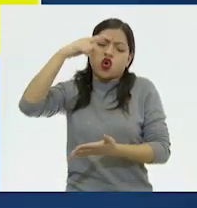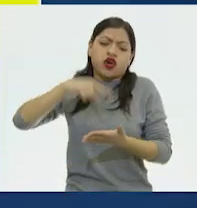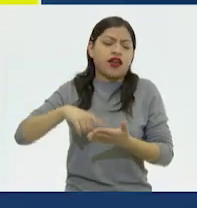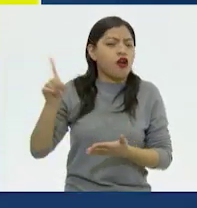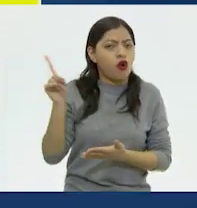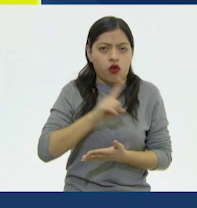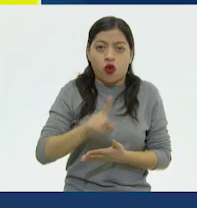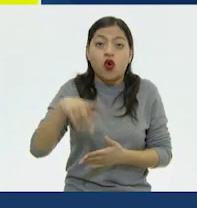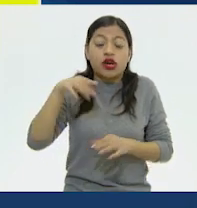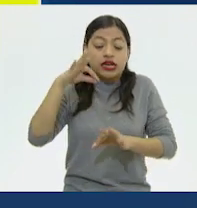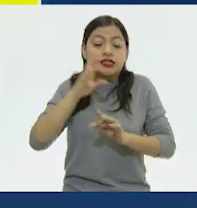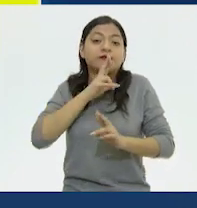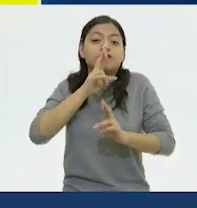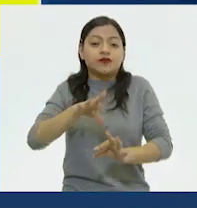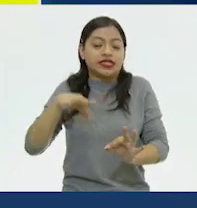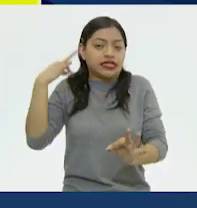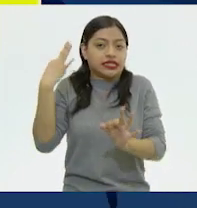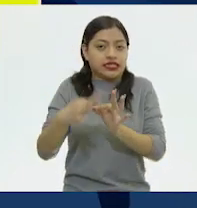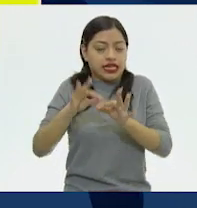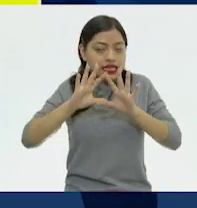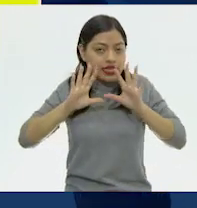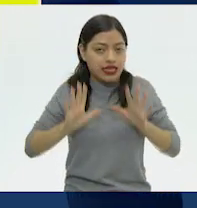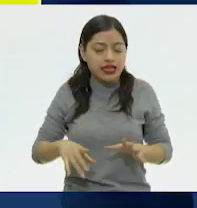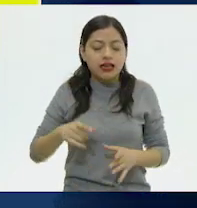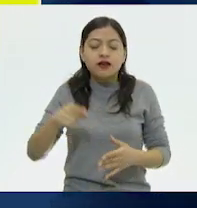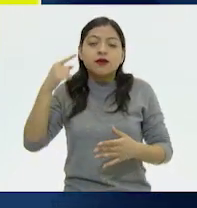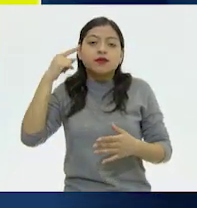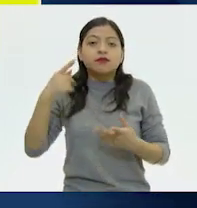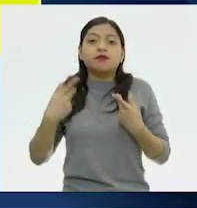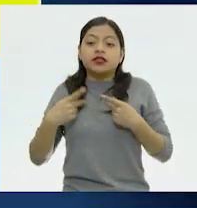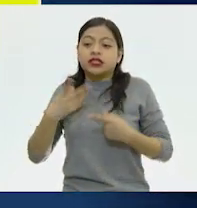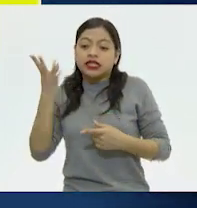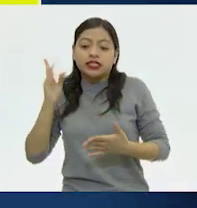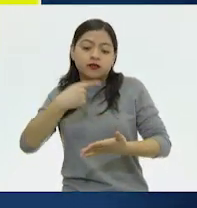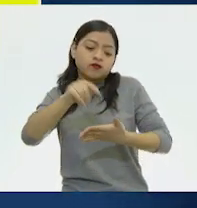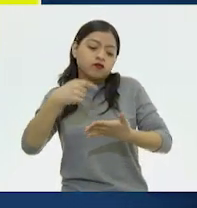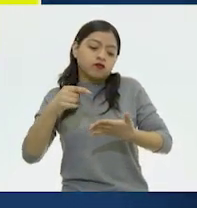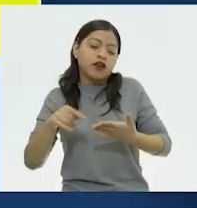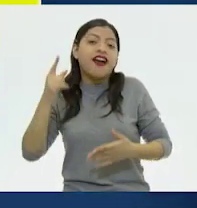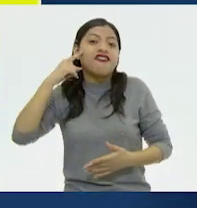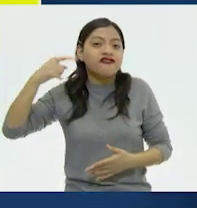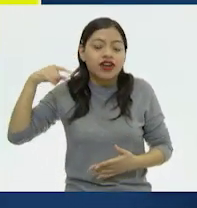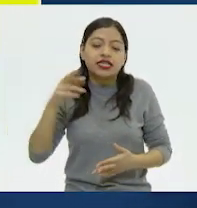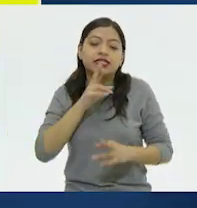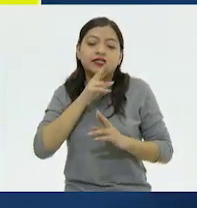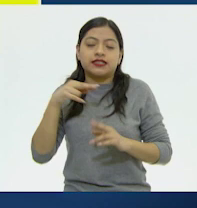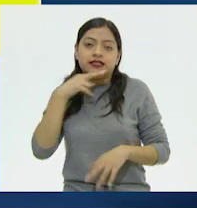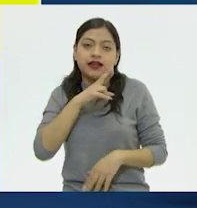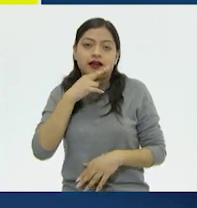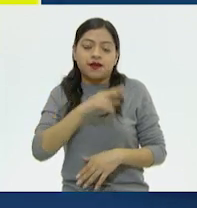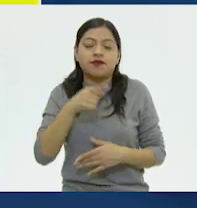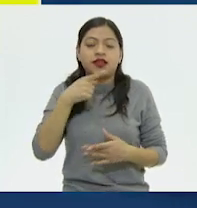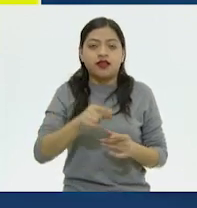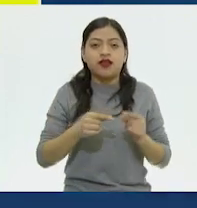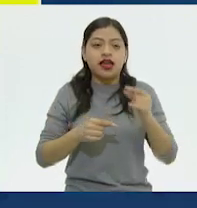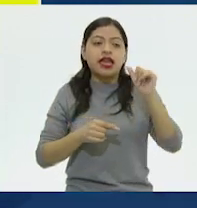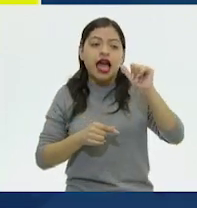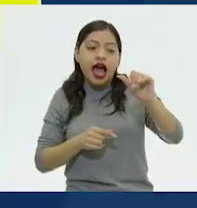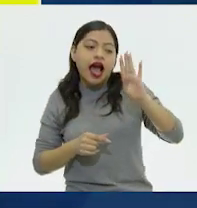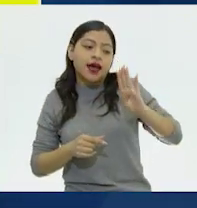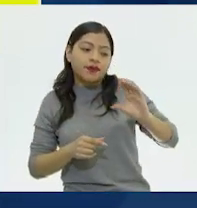específica. La revisión de esta clase de preguntas es sencilla y rápida, y es común encontrarlas en los exámenes de opción